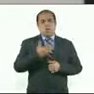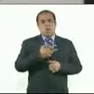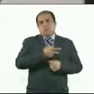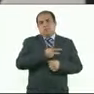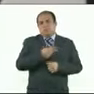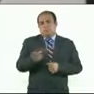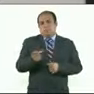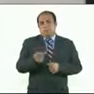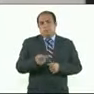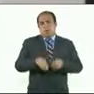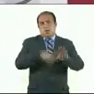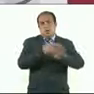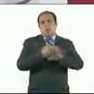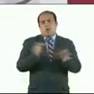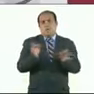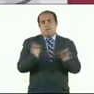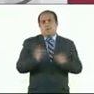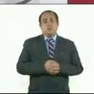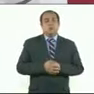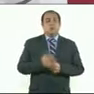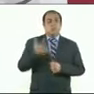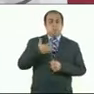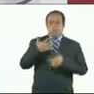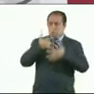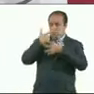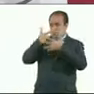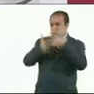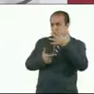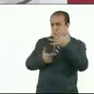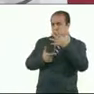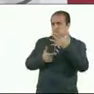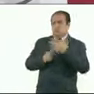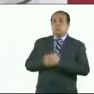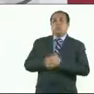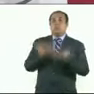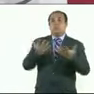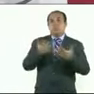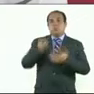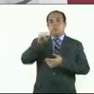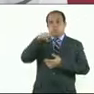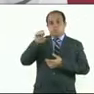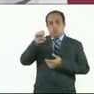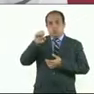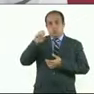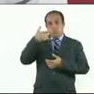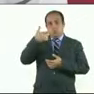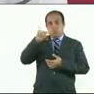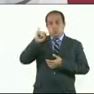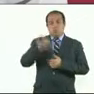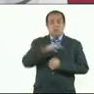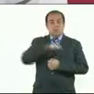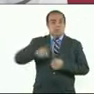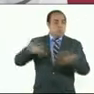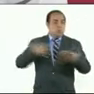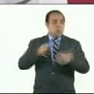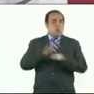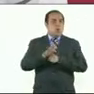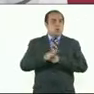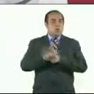vulnerabilidad contra el frío? Hay un censo que lo realiza el INE, el INEGI, nosotros lo que hacemos es un